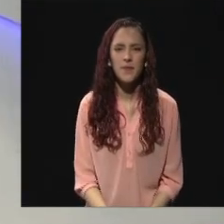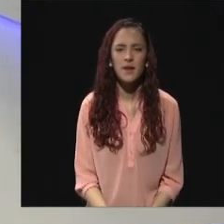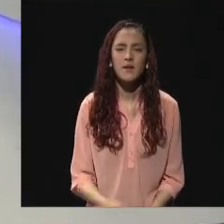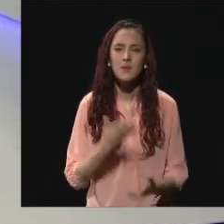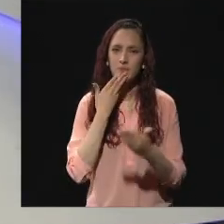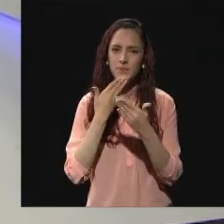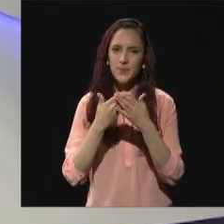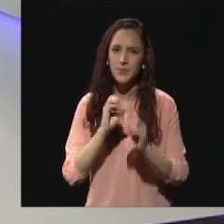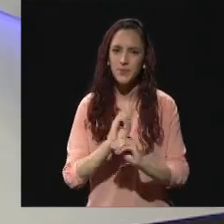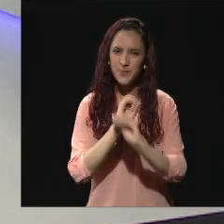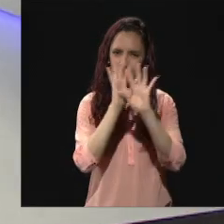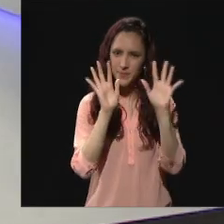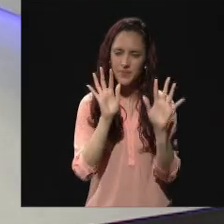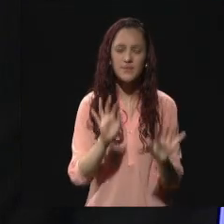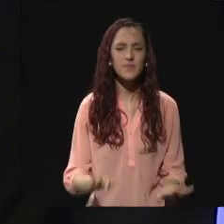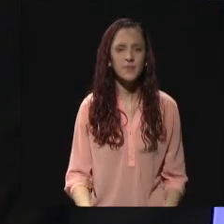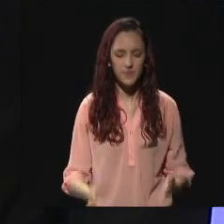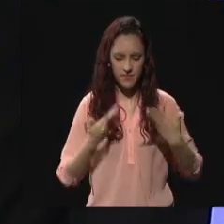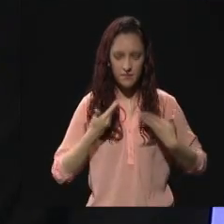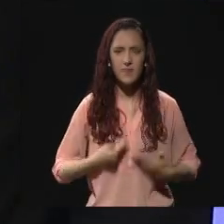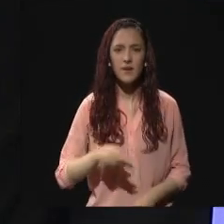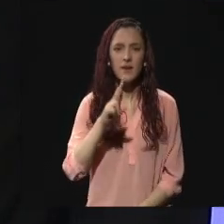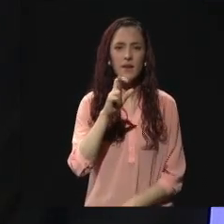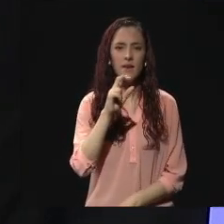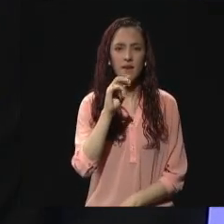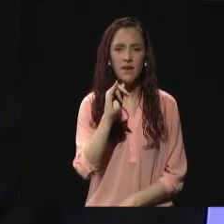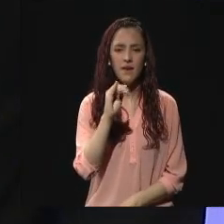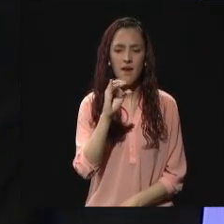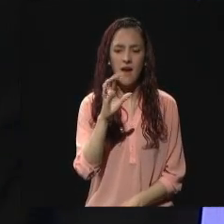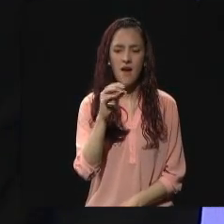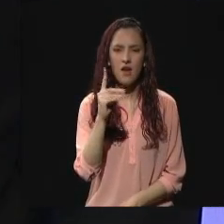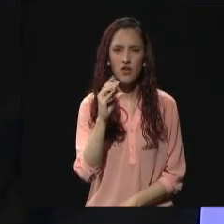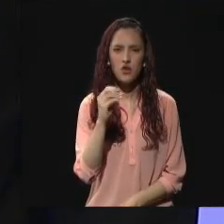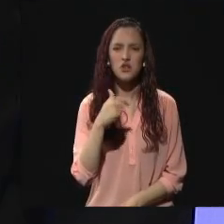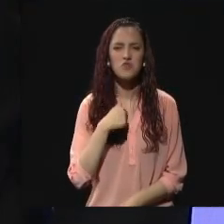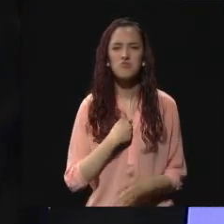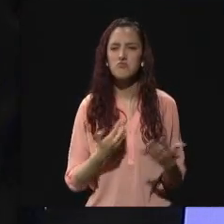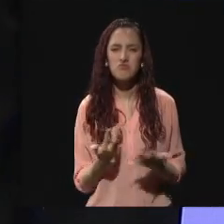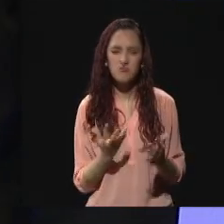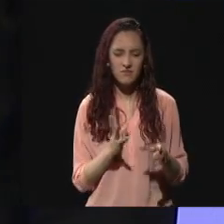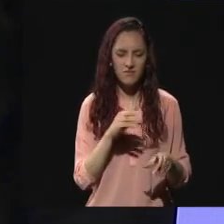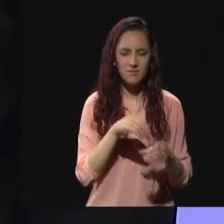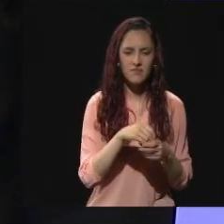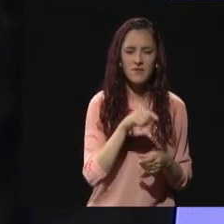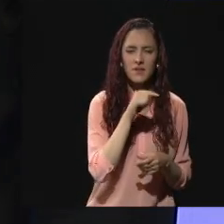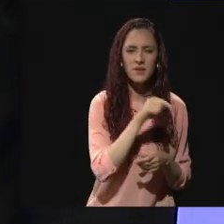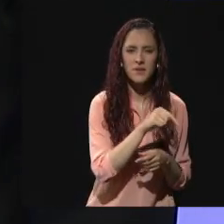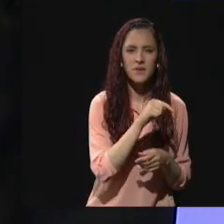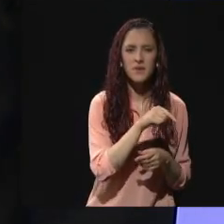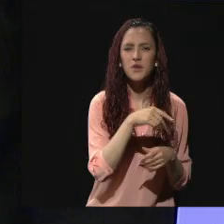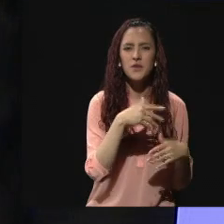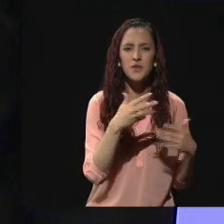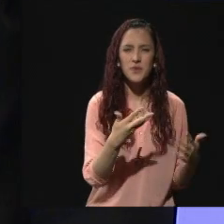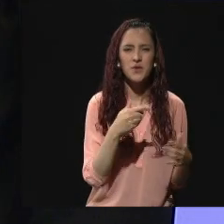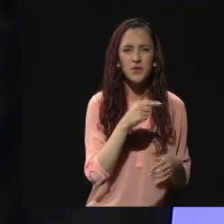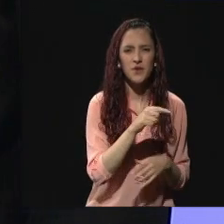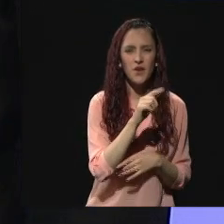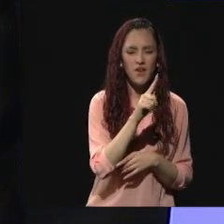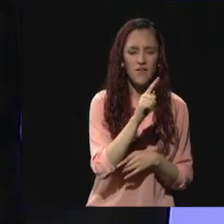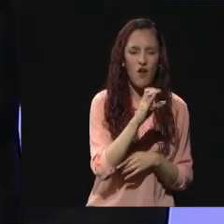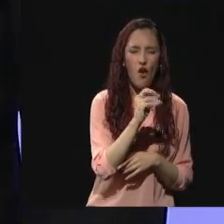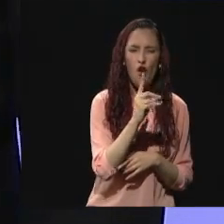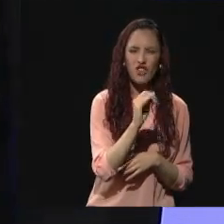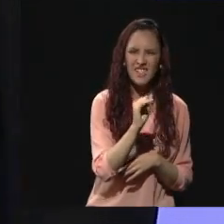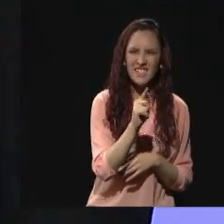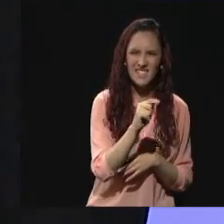muy buenos días soy ricardone algo y suárez pertenezco a la confederación de locales de control con fuego cold ix